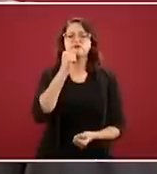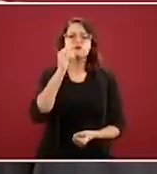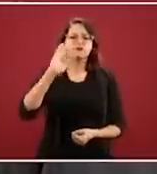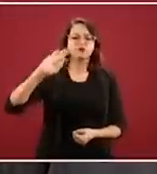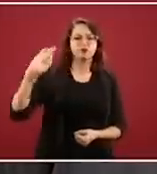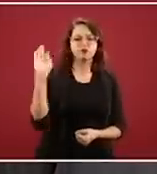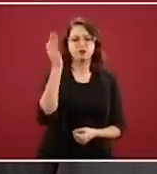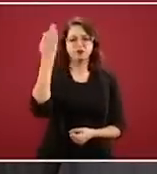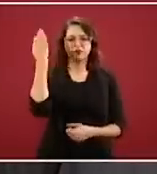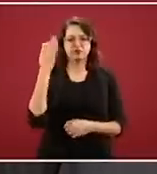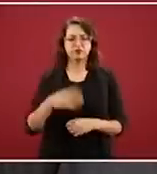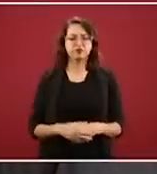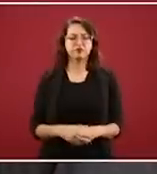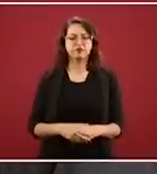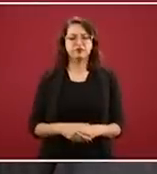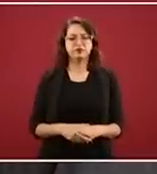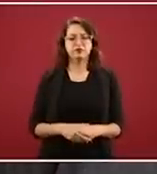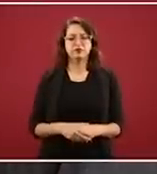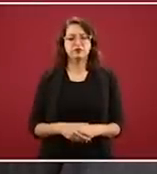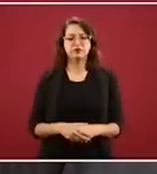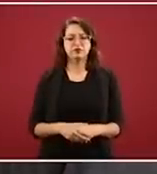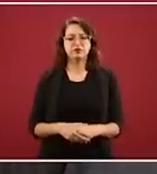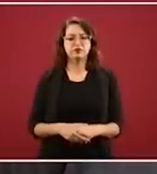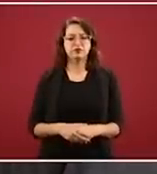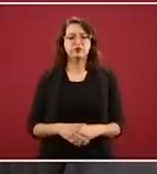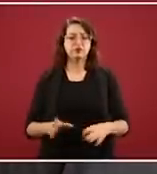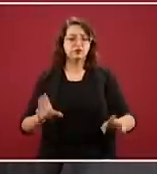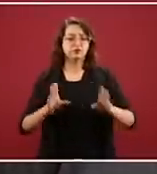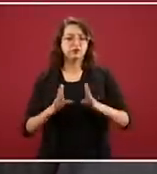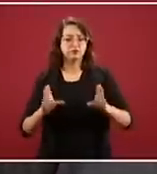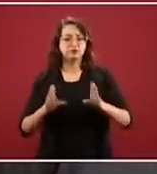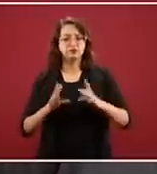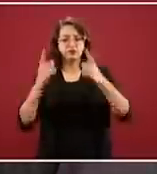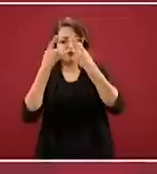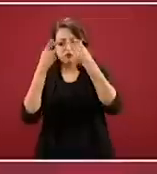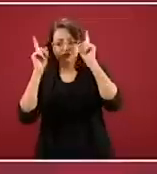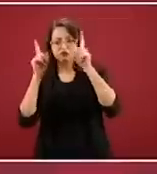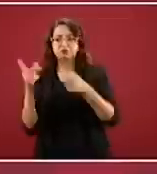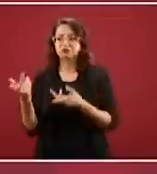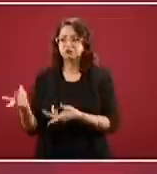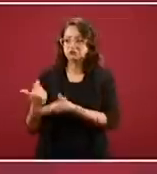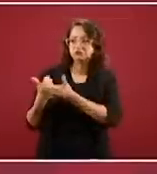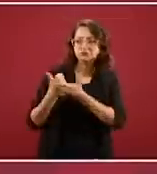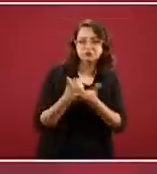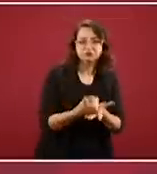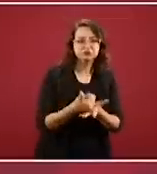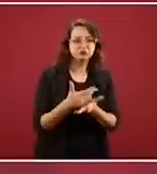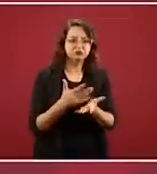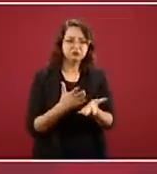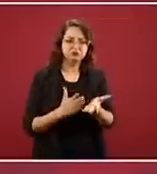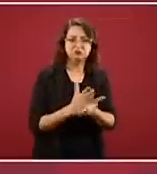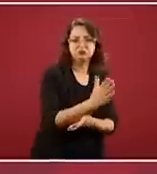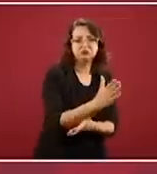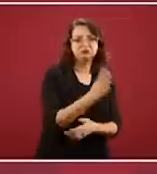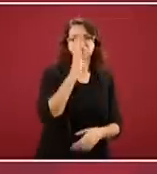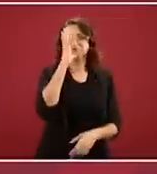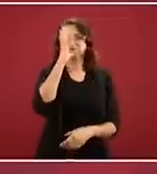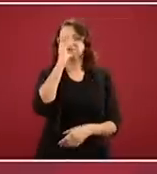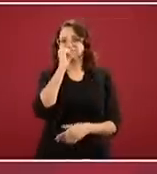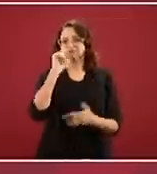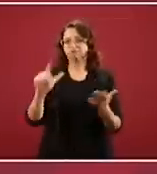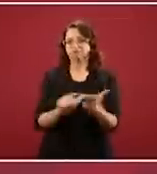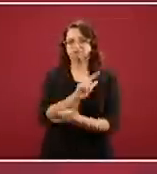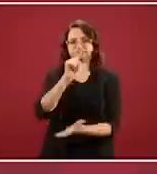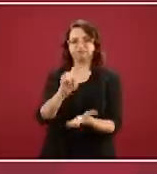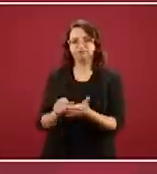en el caso del Ejército, de la Marina, no podían actuar legalmente